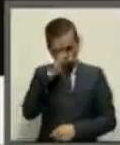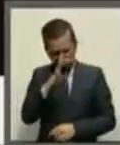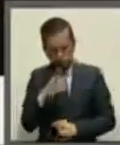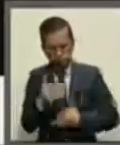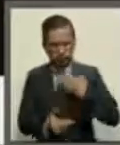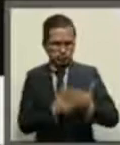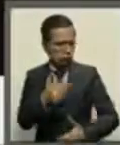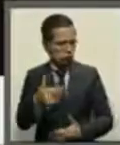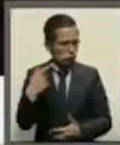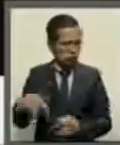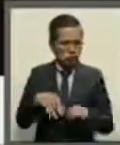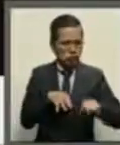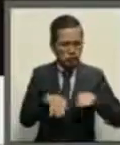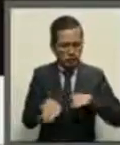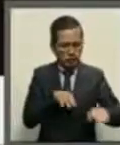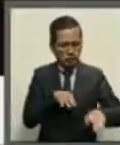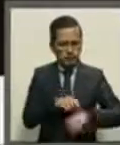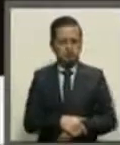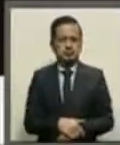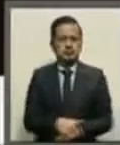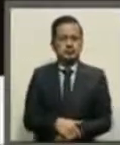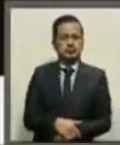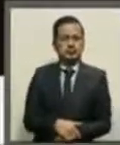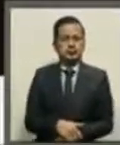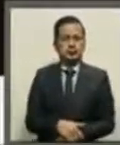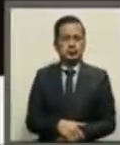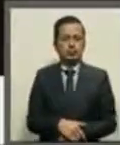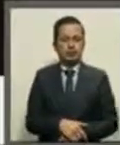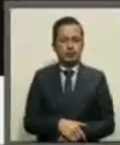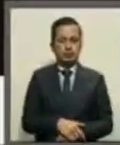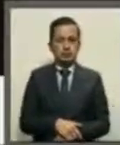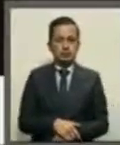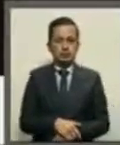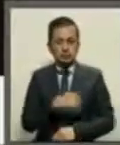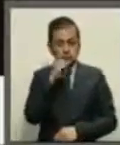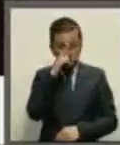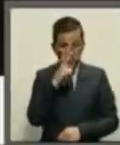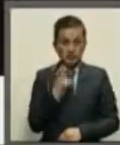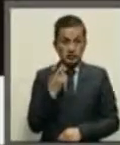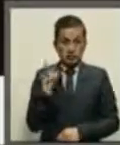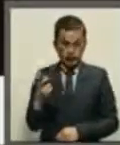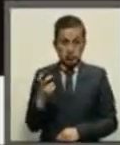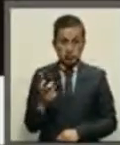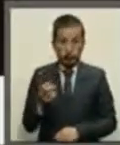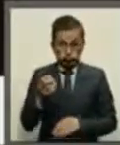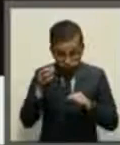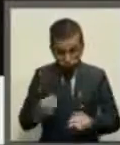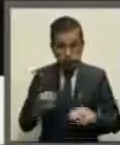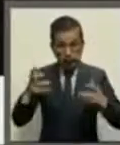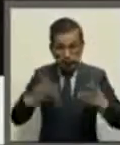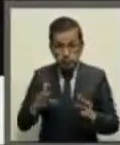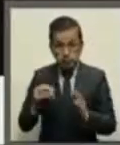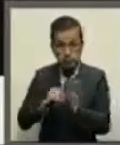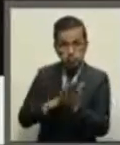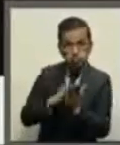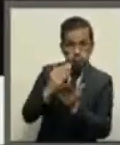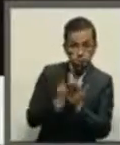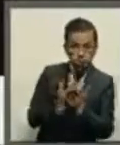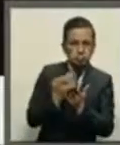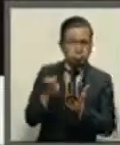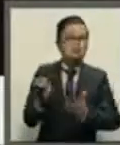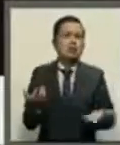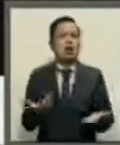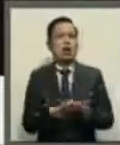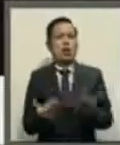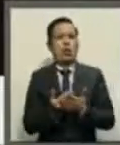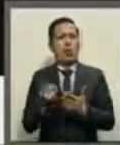ejercicio del cargo. Así que, si lo anterior se ha llevado a la práctica como criterios, no tiene sentido que